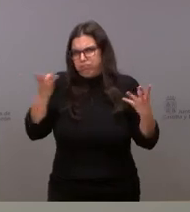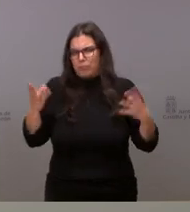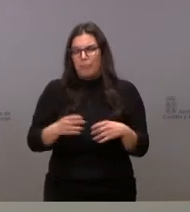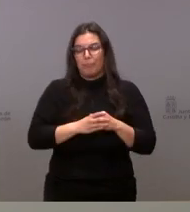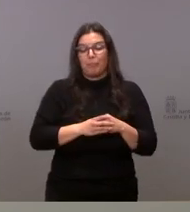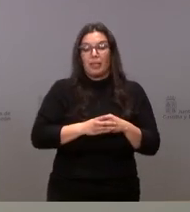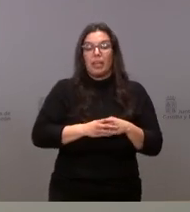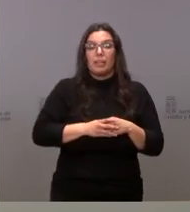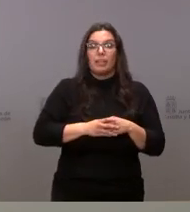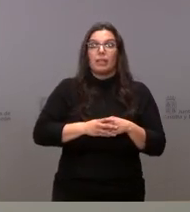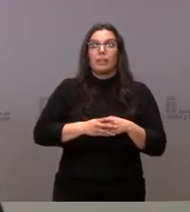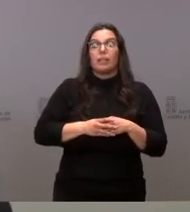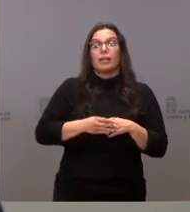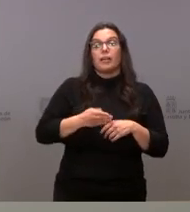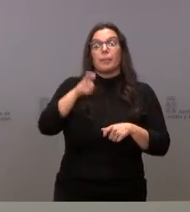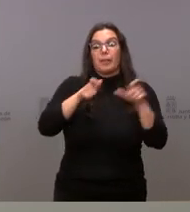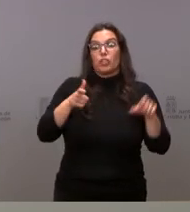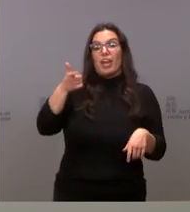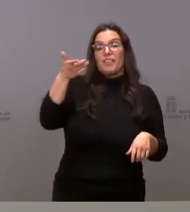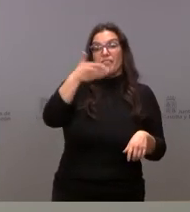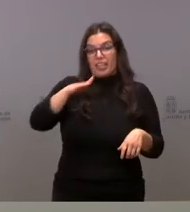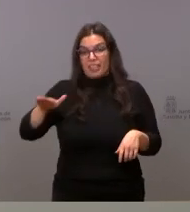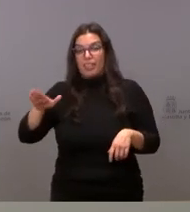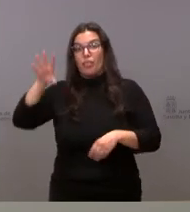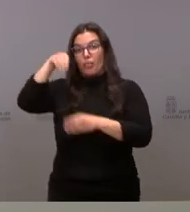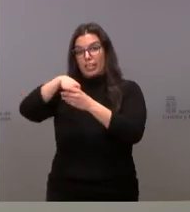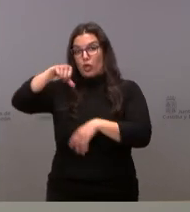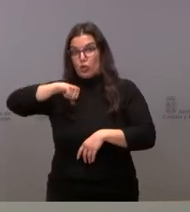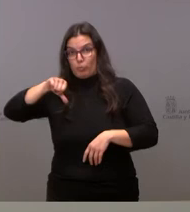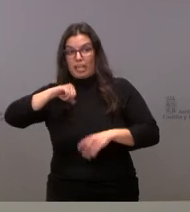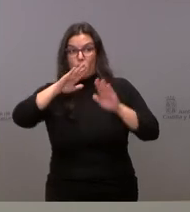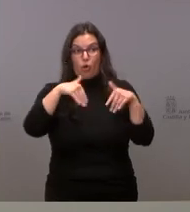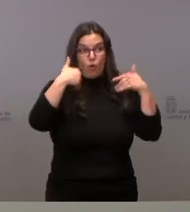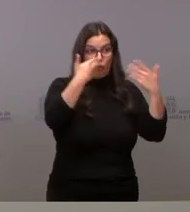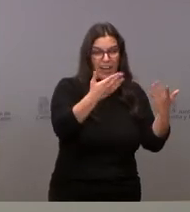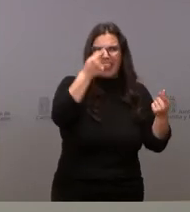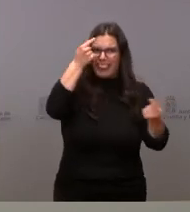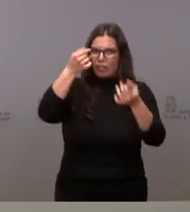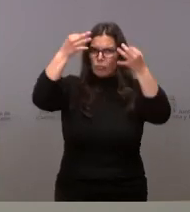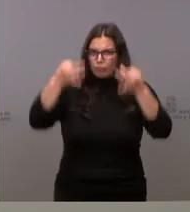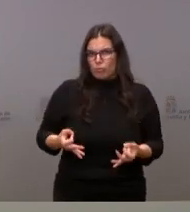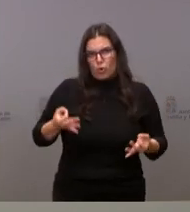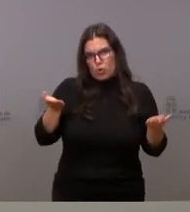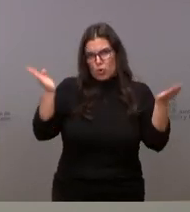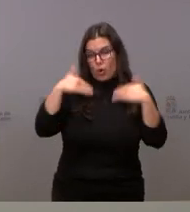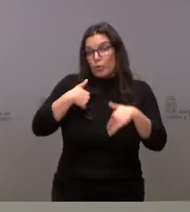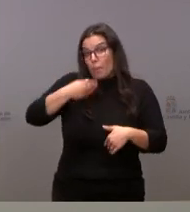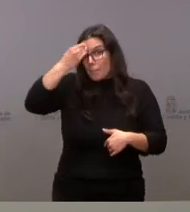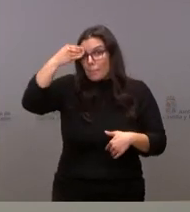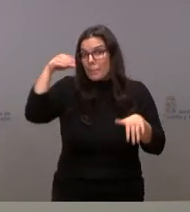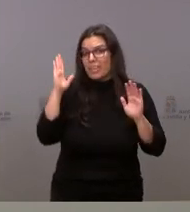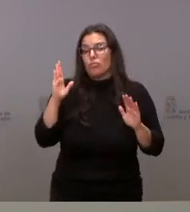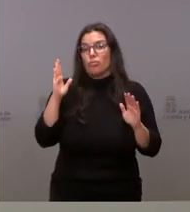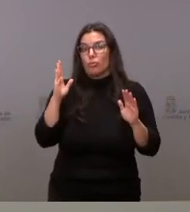fallecido de los hospitales y el perfil de fallecidos de los hospitales entiendo aunque no tengo datos concretos de los perfiles del perfil de los